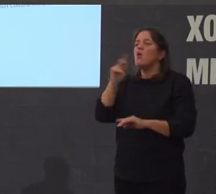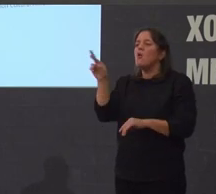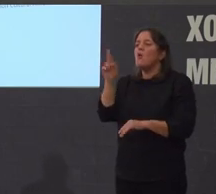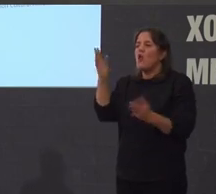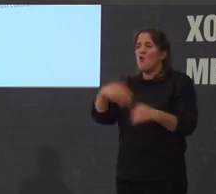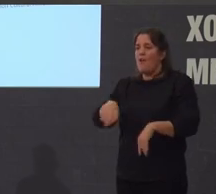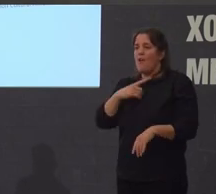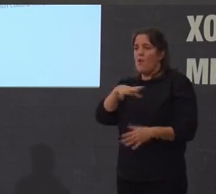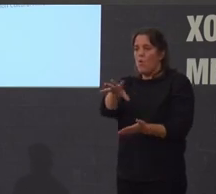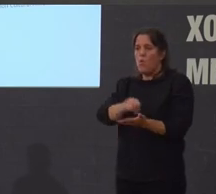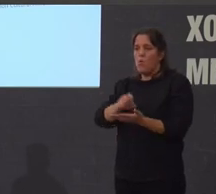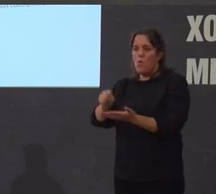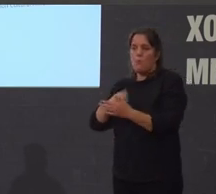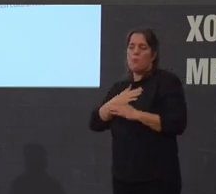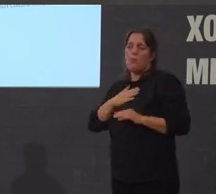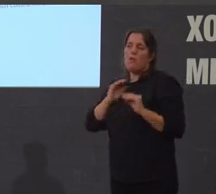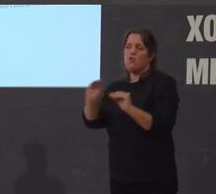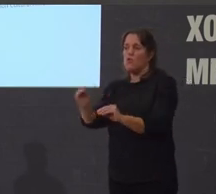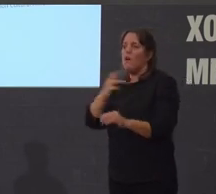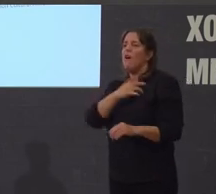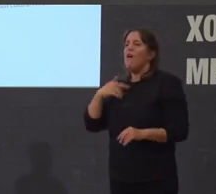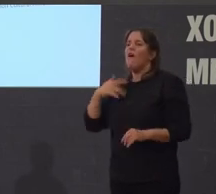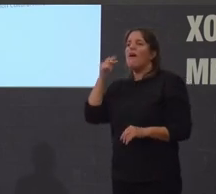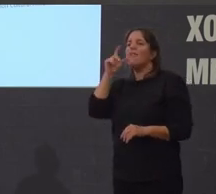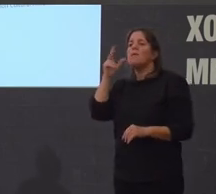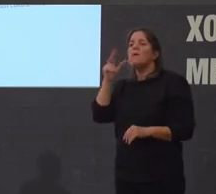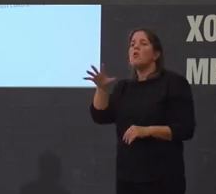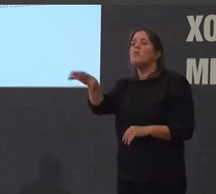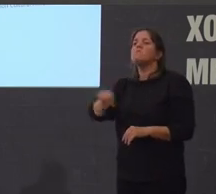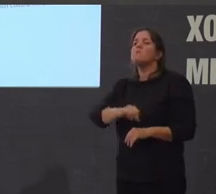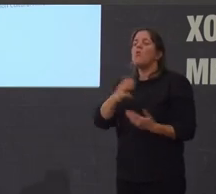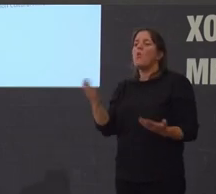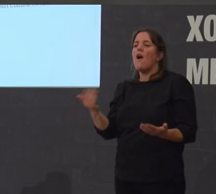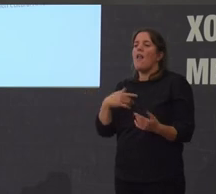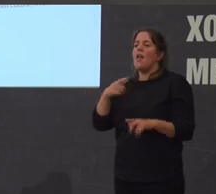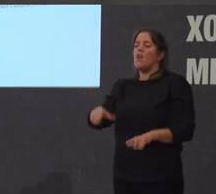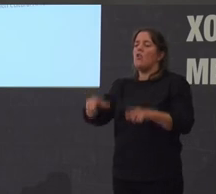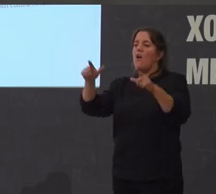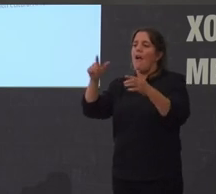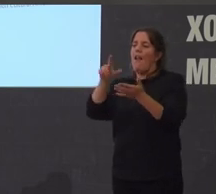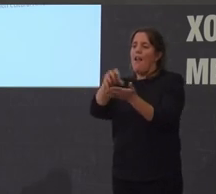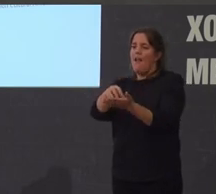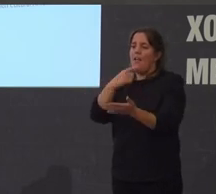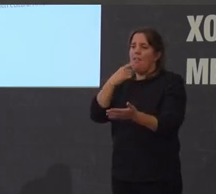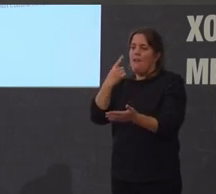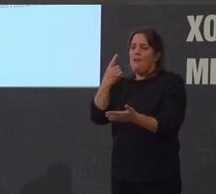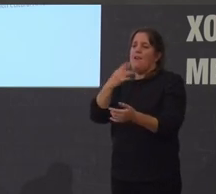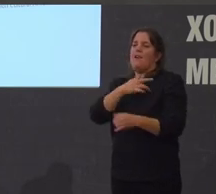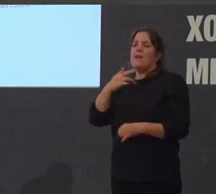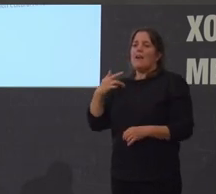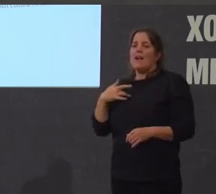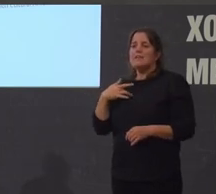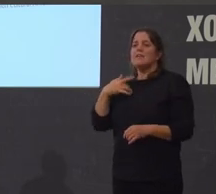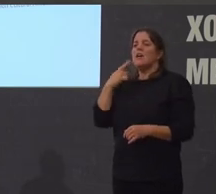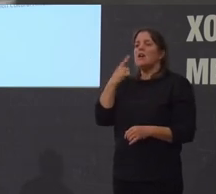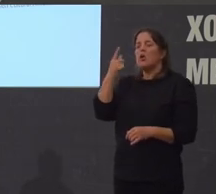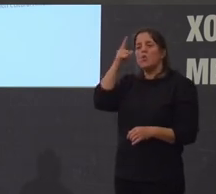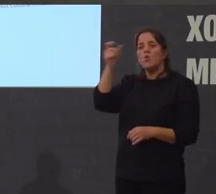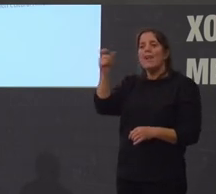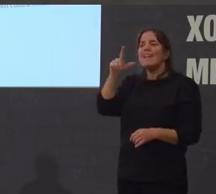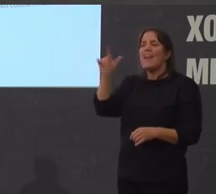con sus propiedades a caixa de aforros de vigo pues apoderarse de local de caixa rural de leer